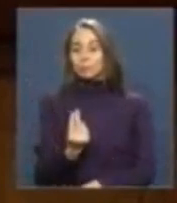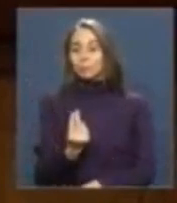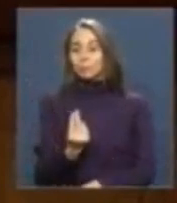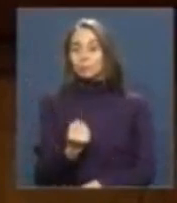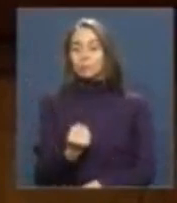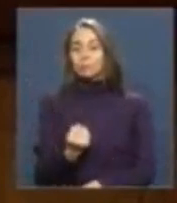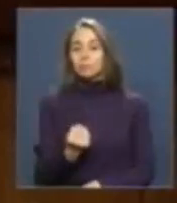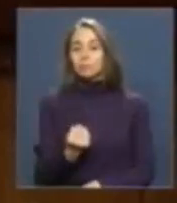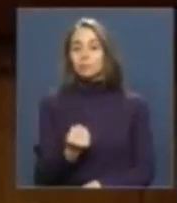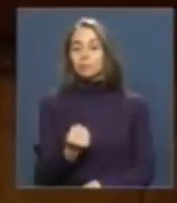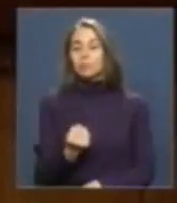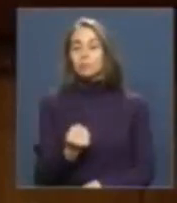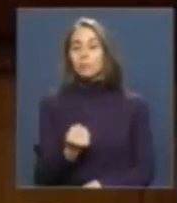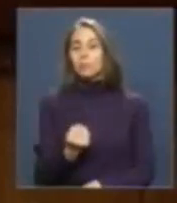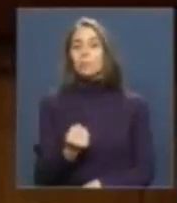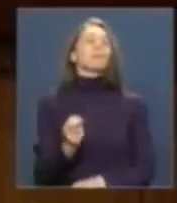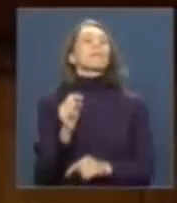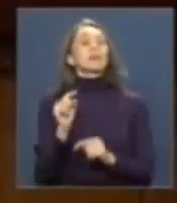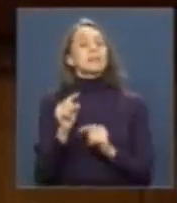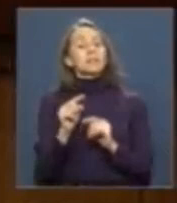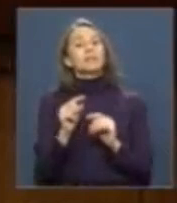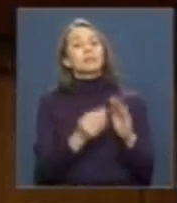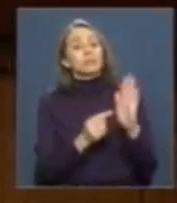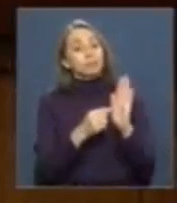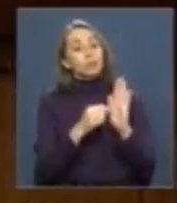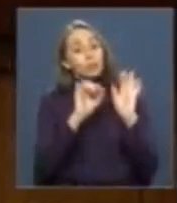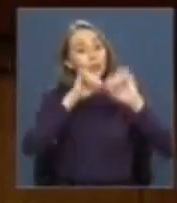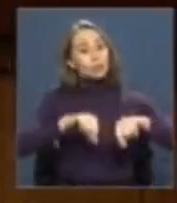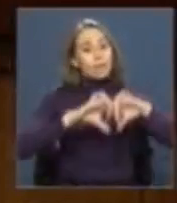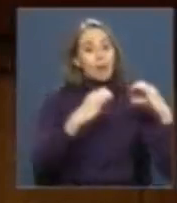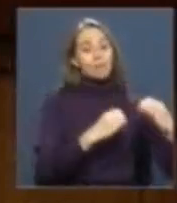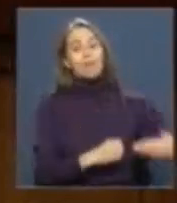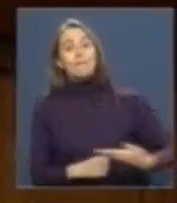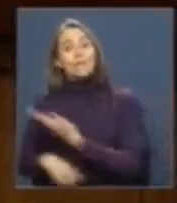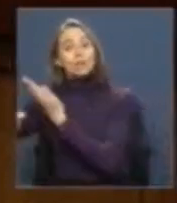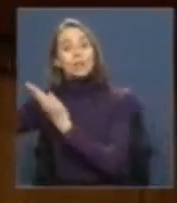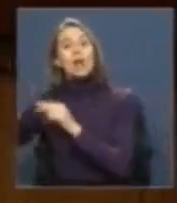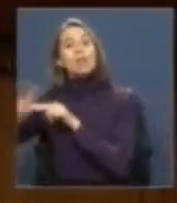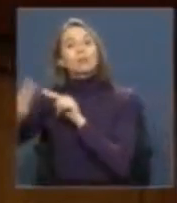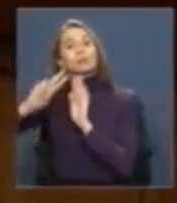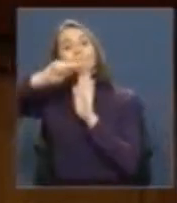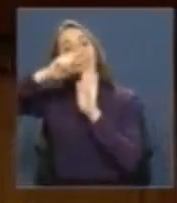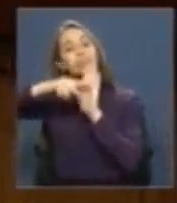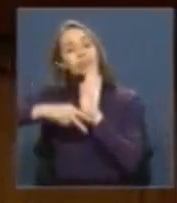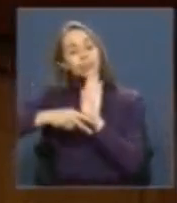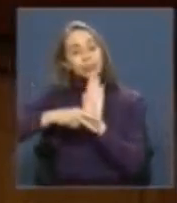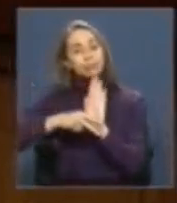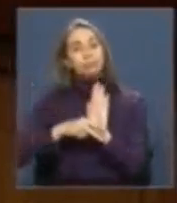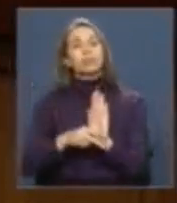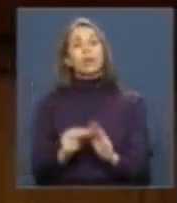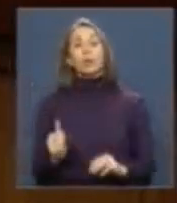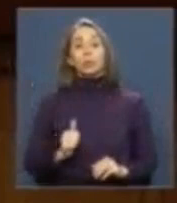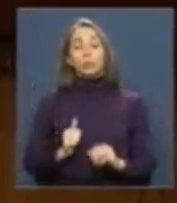y que fue objeto de enmiendas en el senado para cumplir el mandato dado por